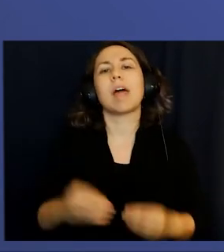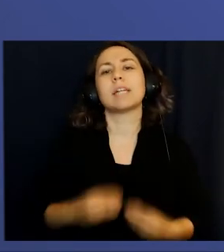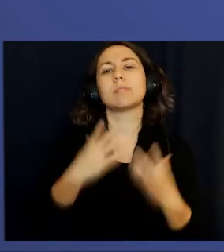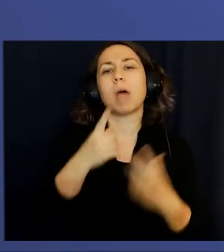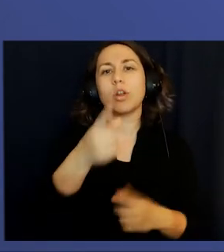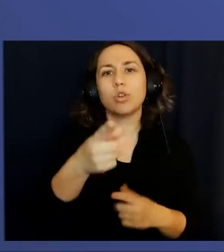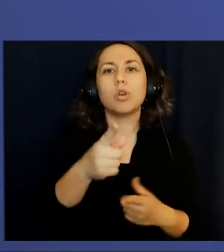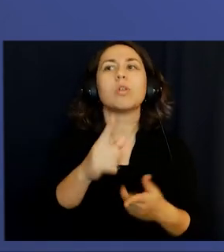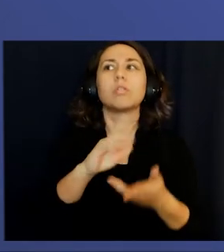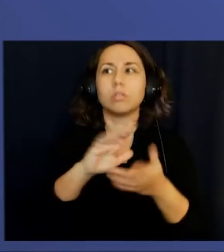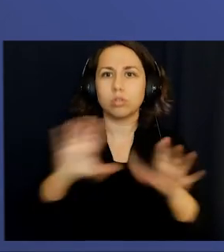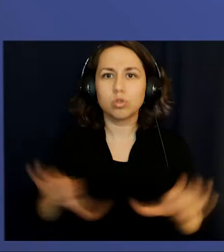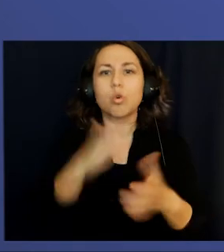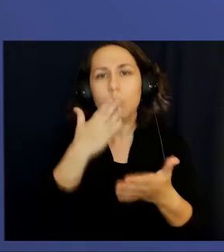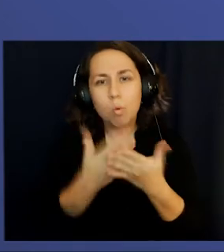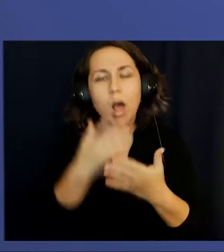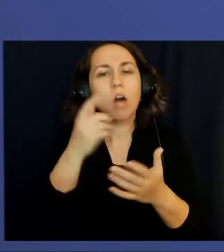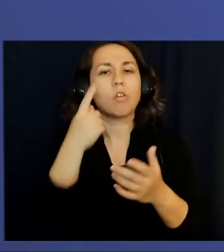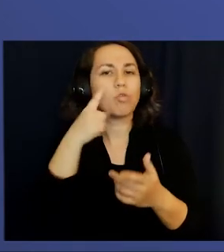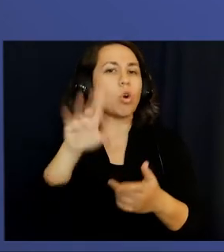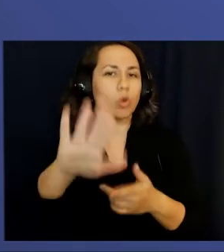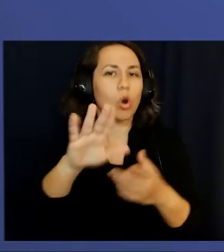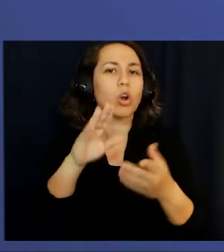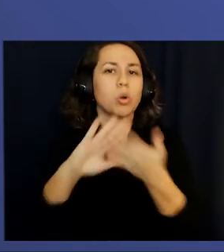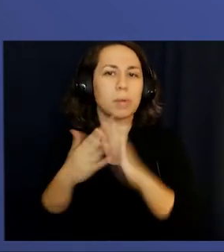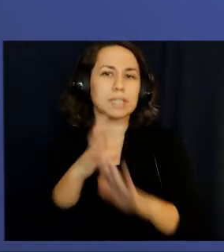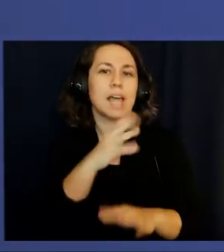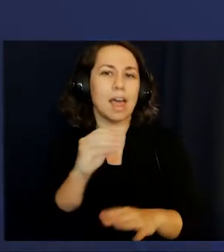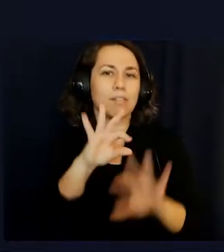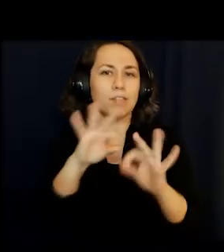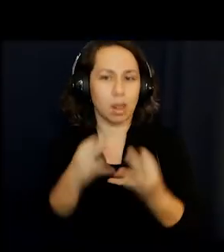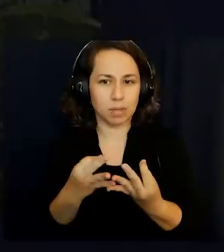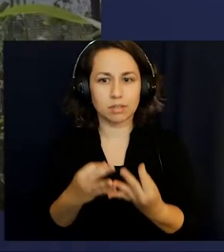inspire para redituar a tu comunidad y a tu familia.